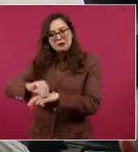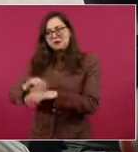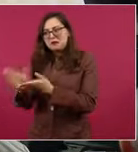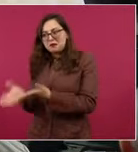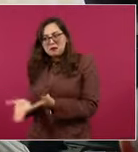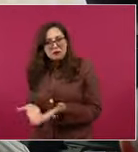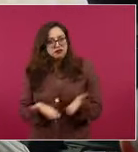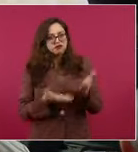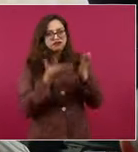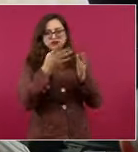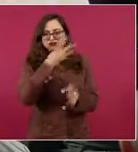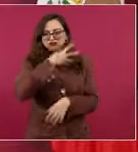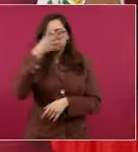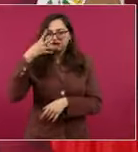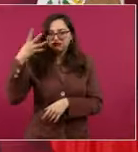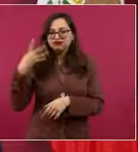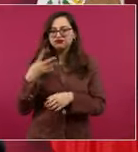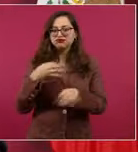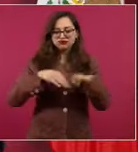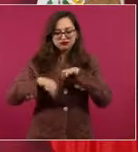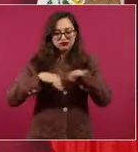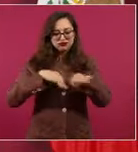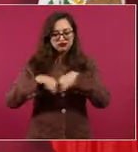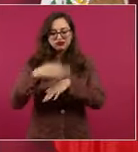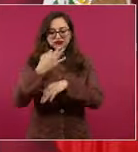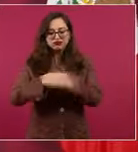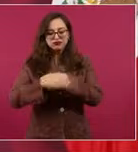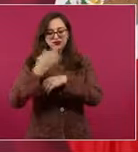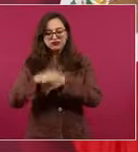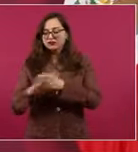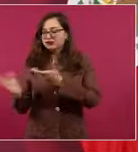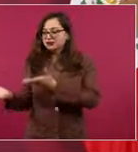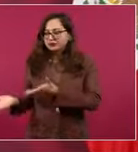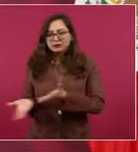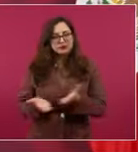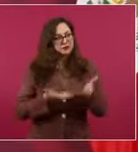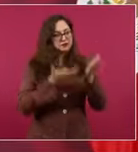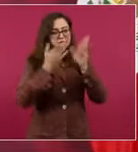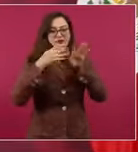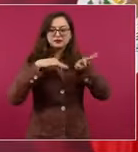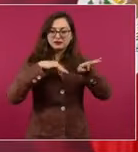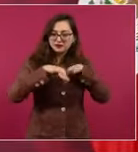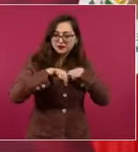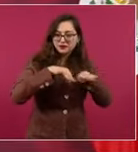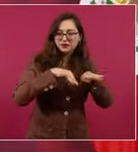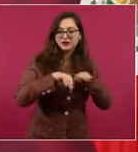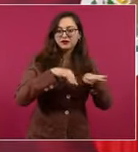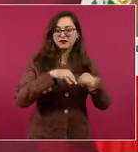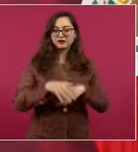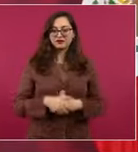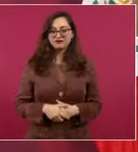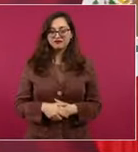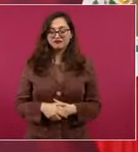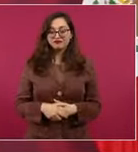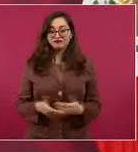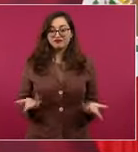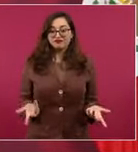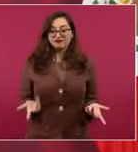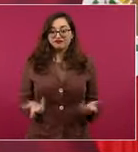una vez que en los pueblos, en los países hay oportunidades de trabajo,